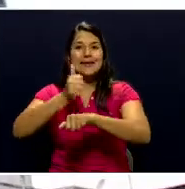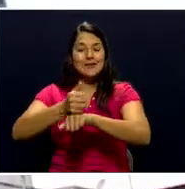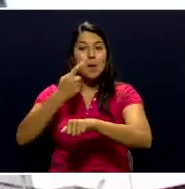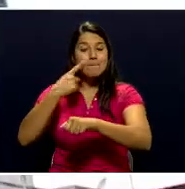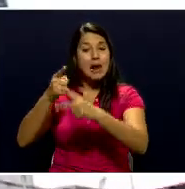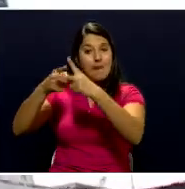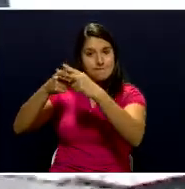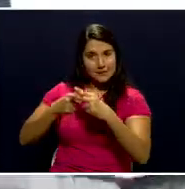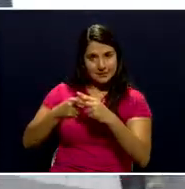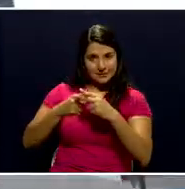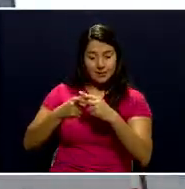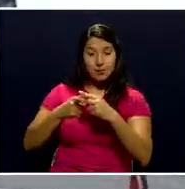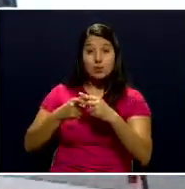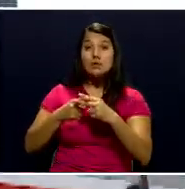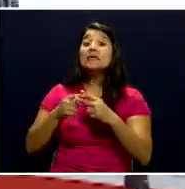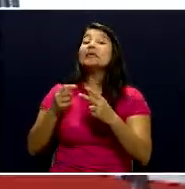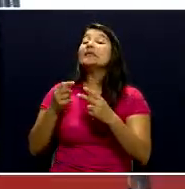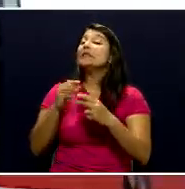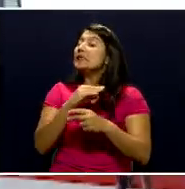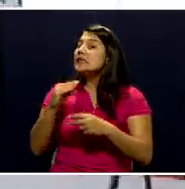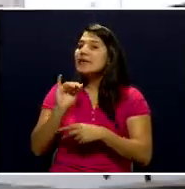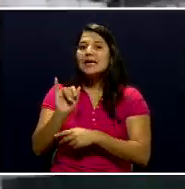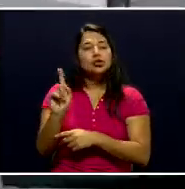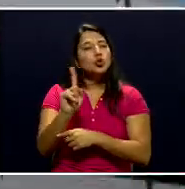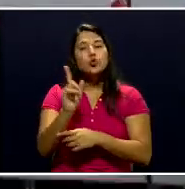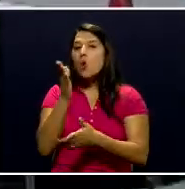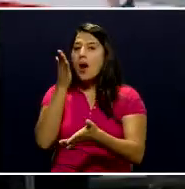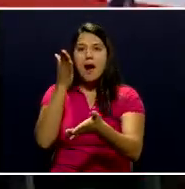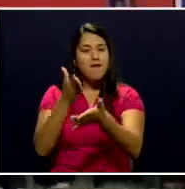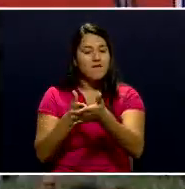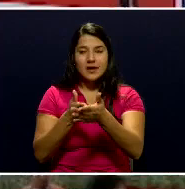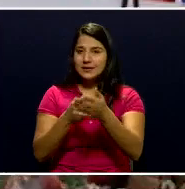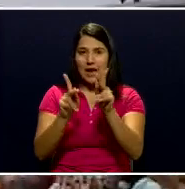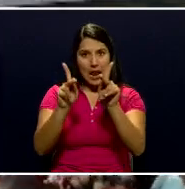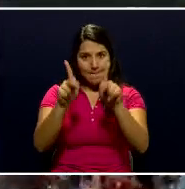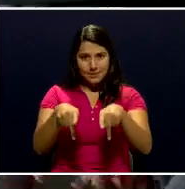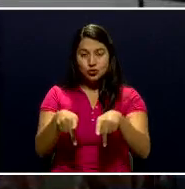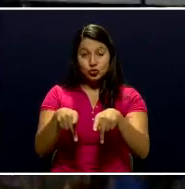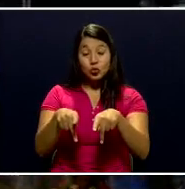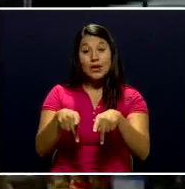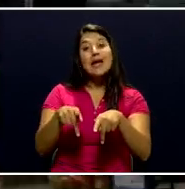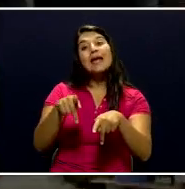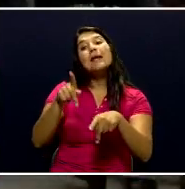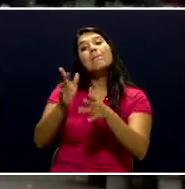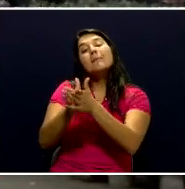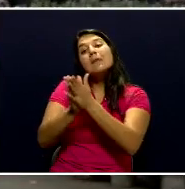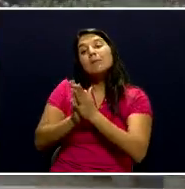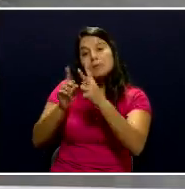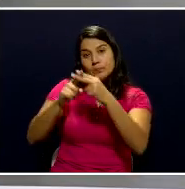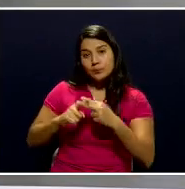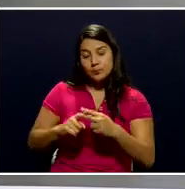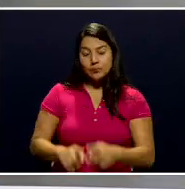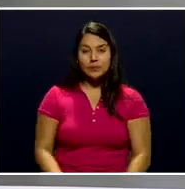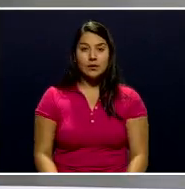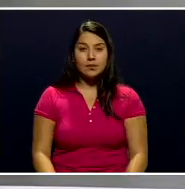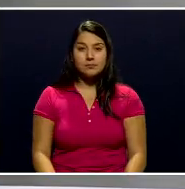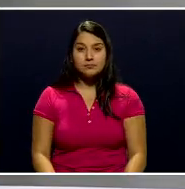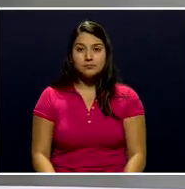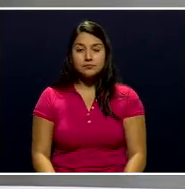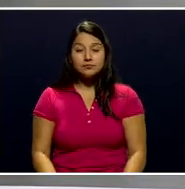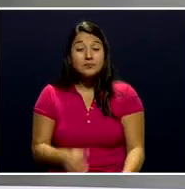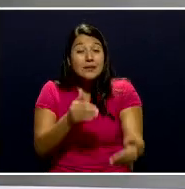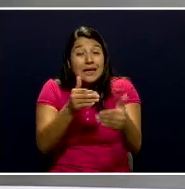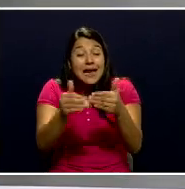dichos ajustes tengan efectos negativos en el expediente de los deudores en el Centro de Información Crediticia.